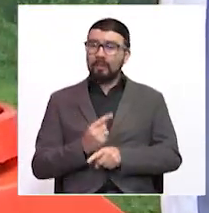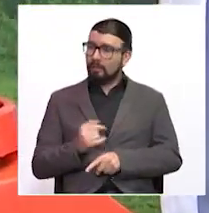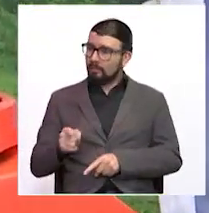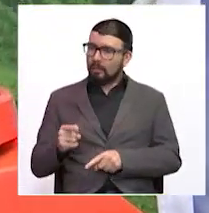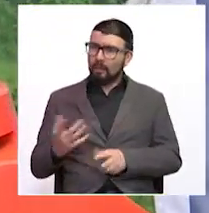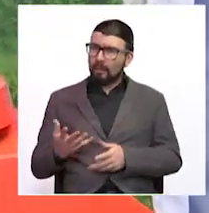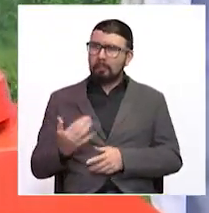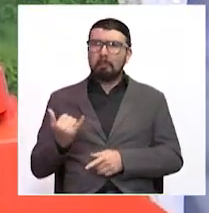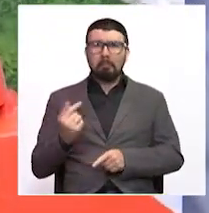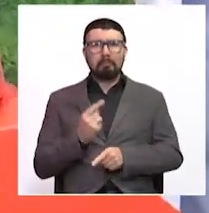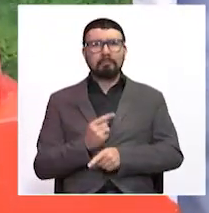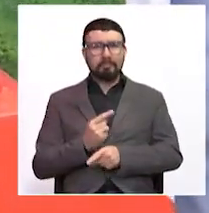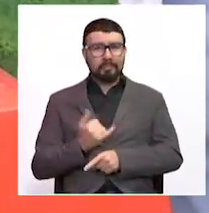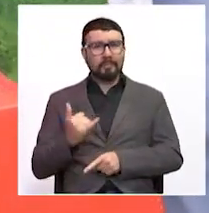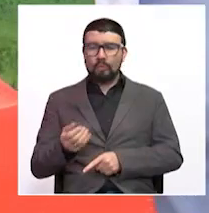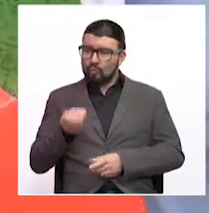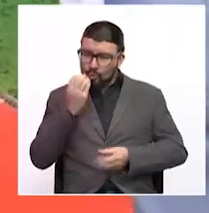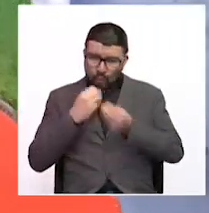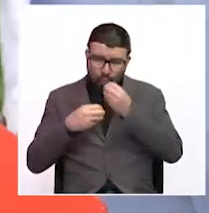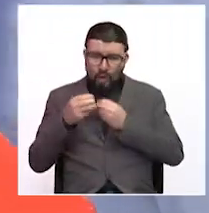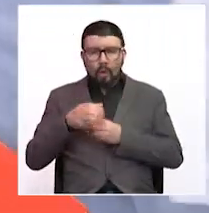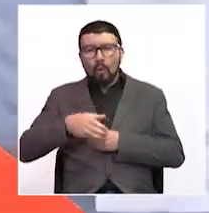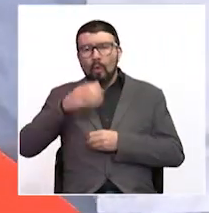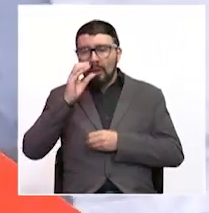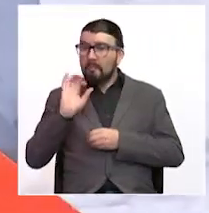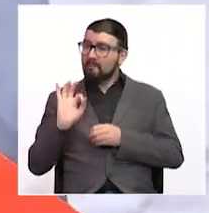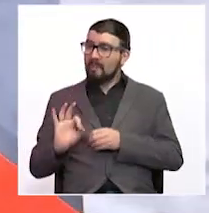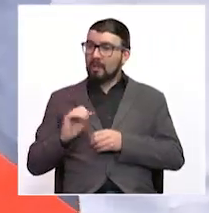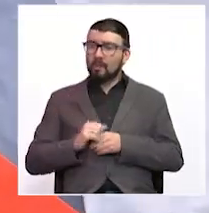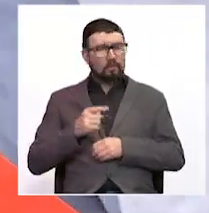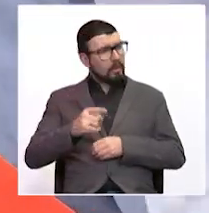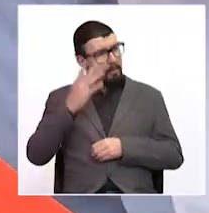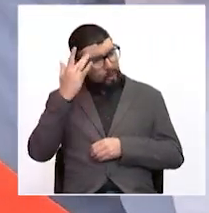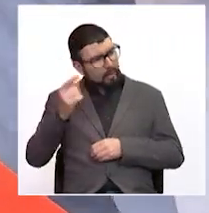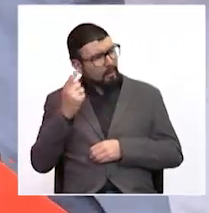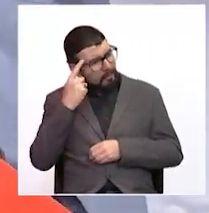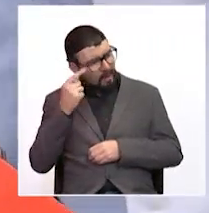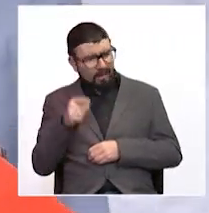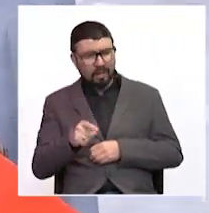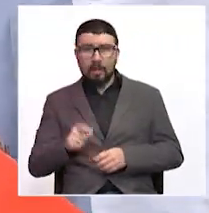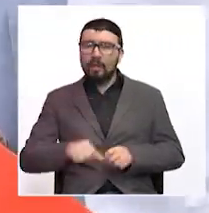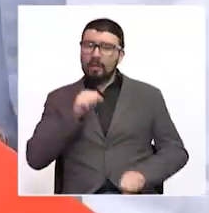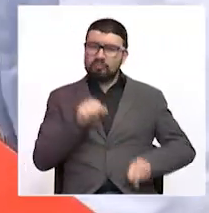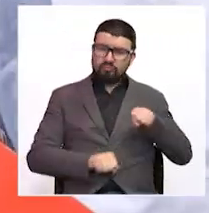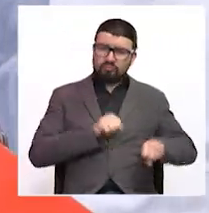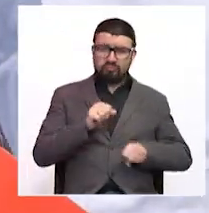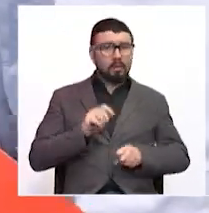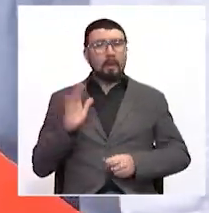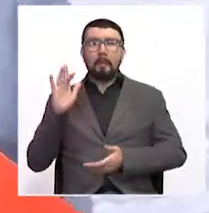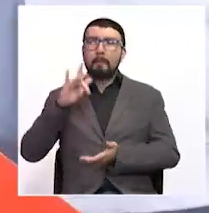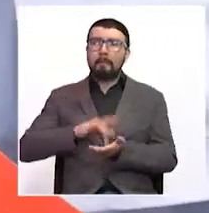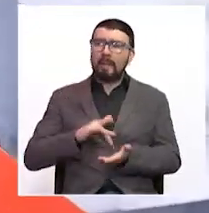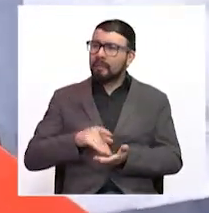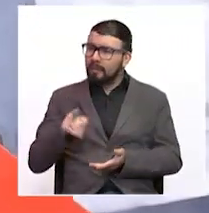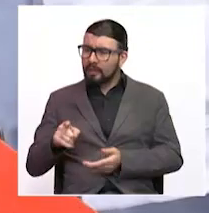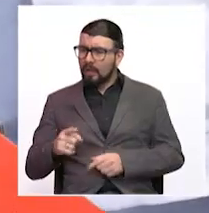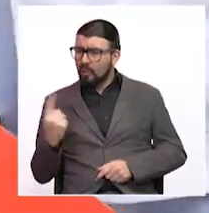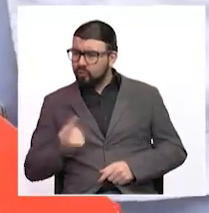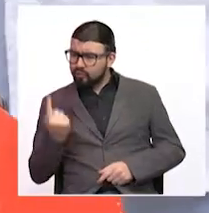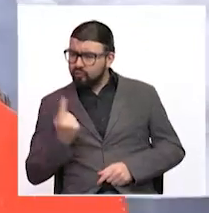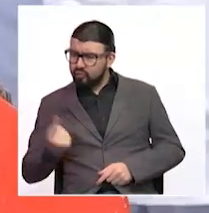de la parte nutritiva porque pensó en esto en una bicicleta y venir y hacer un juego puedes